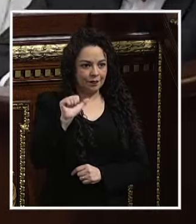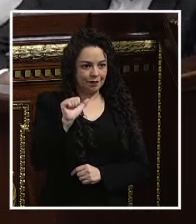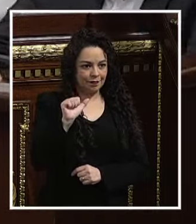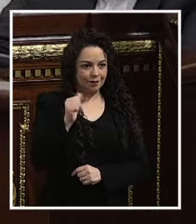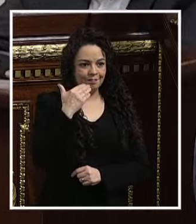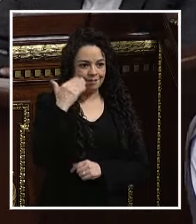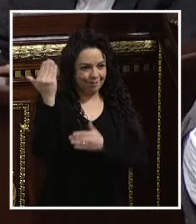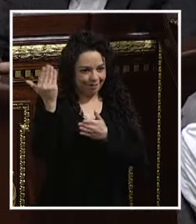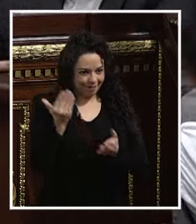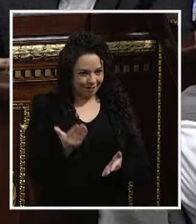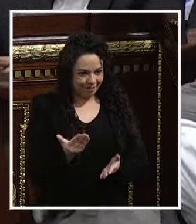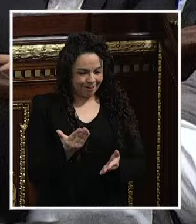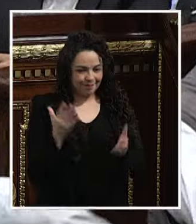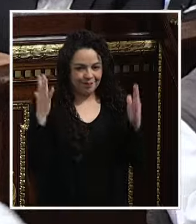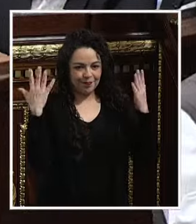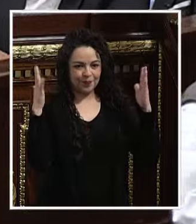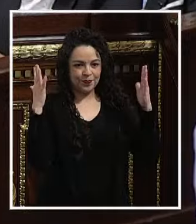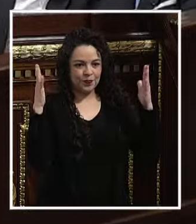Bienvenida.